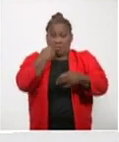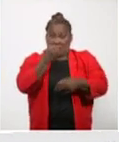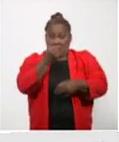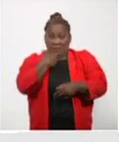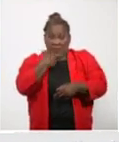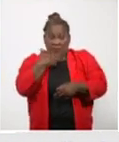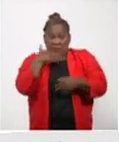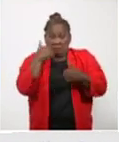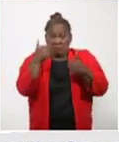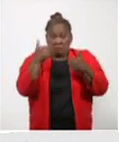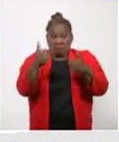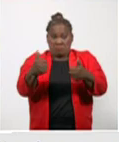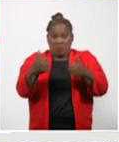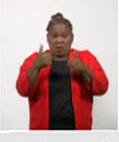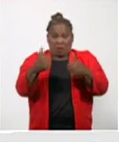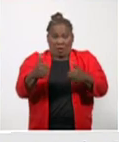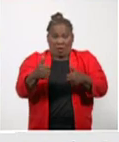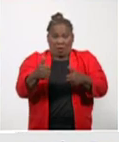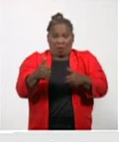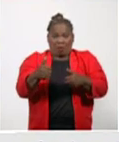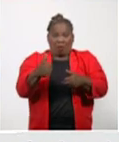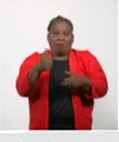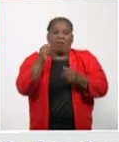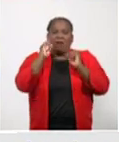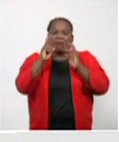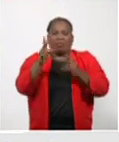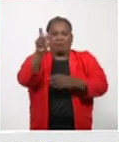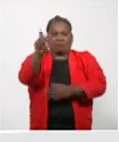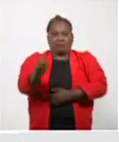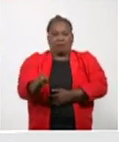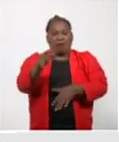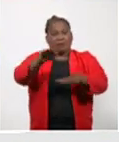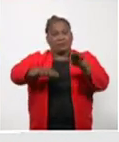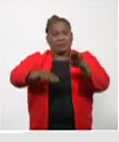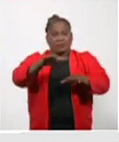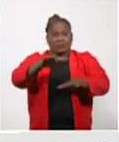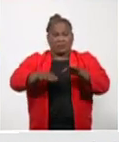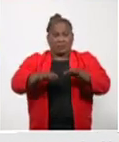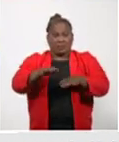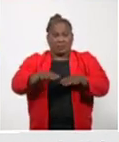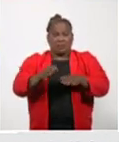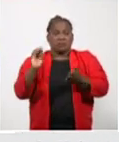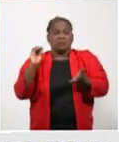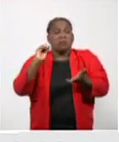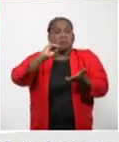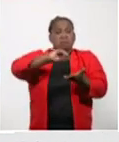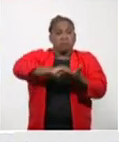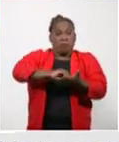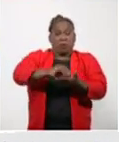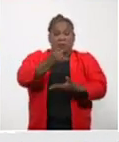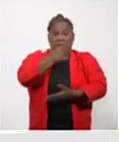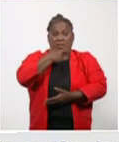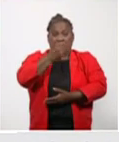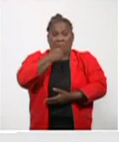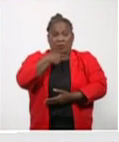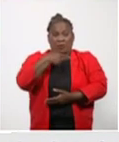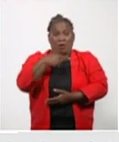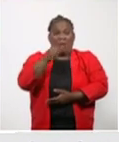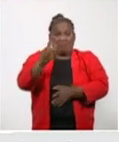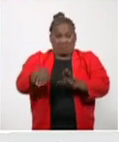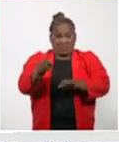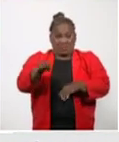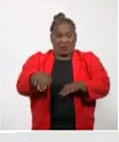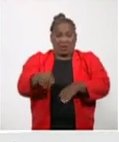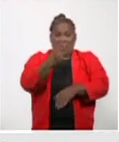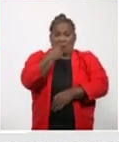el pronóstico de los pacientes. En ocasiones se pone tratamiento, también eso te lo preguntan, bueno, si me